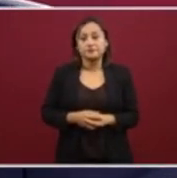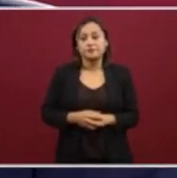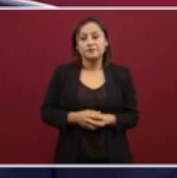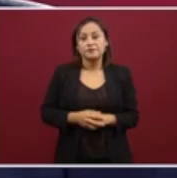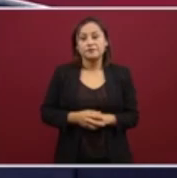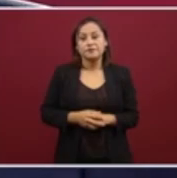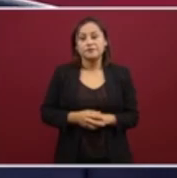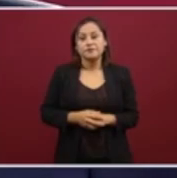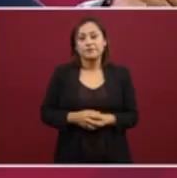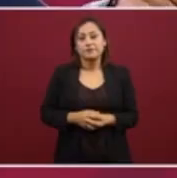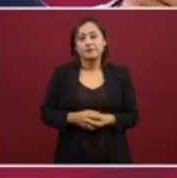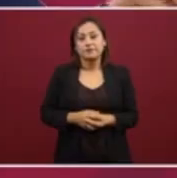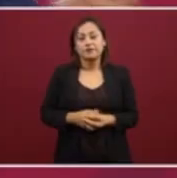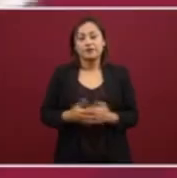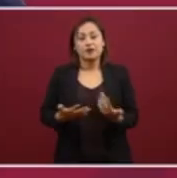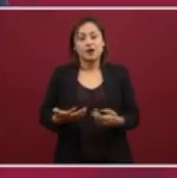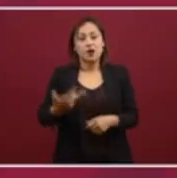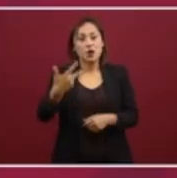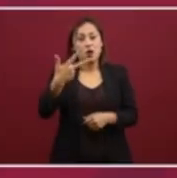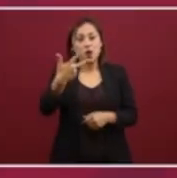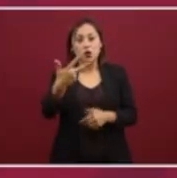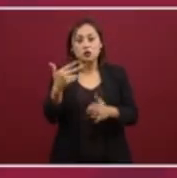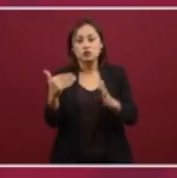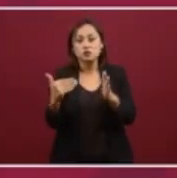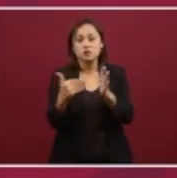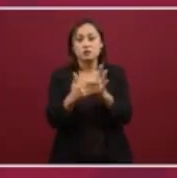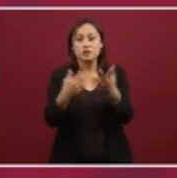8,000 elementos para cuidar al presidente.